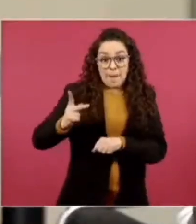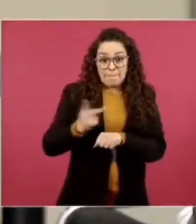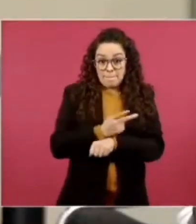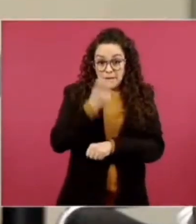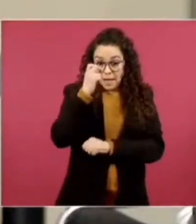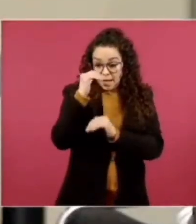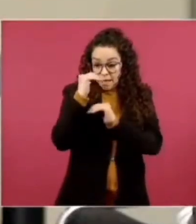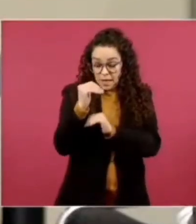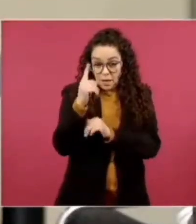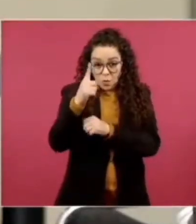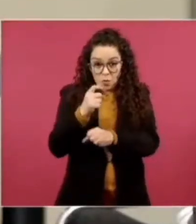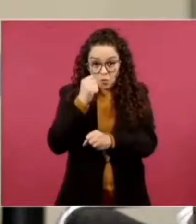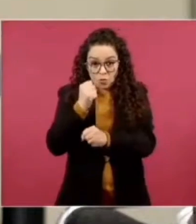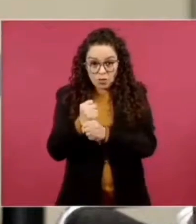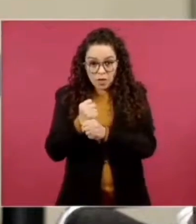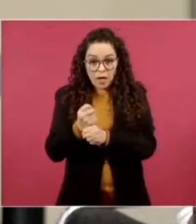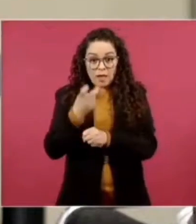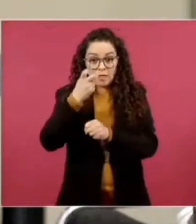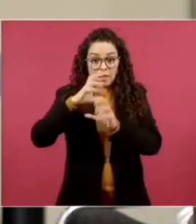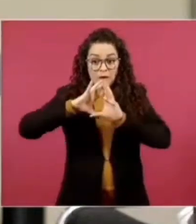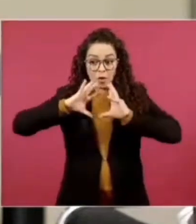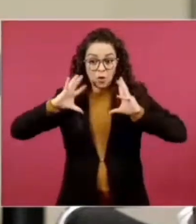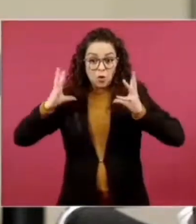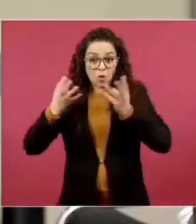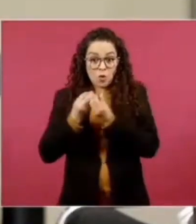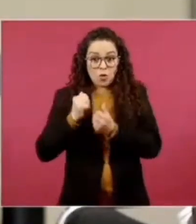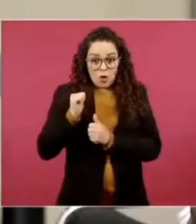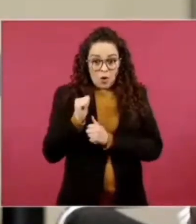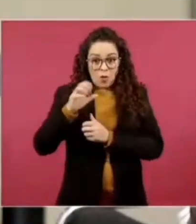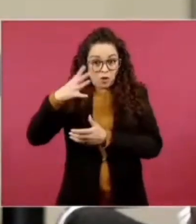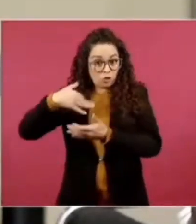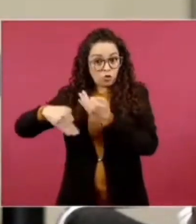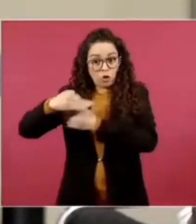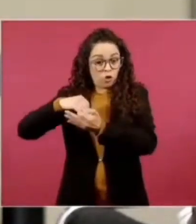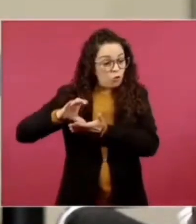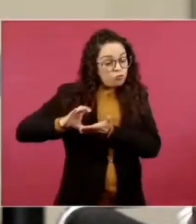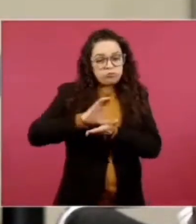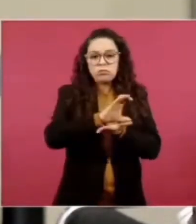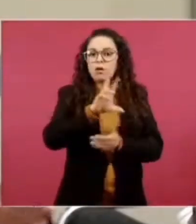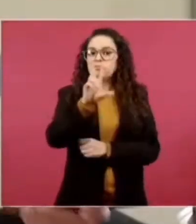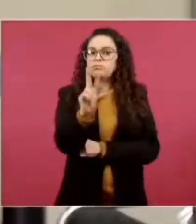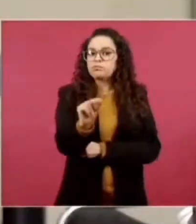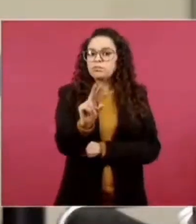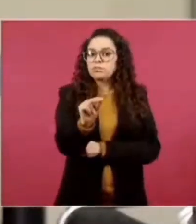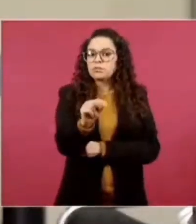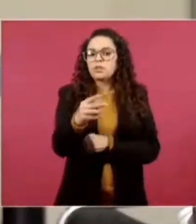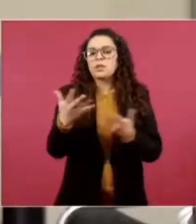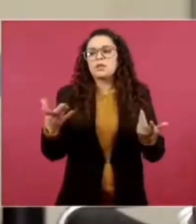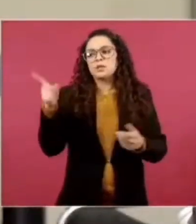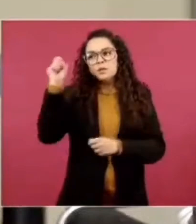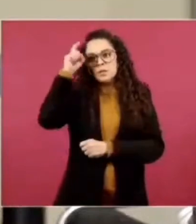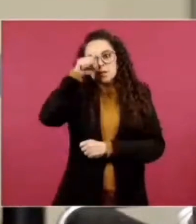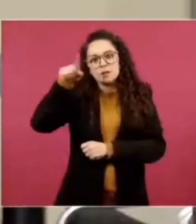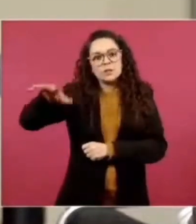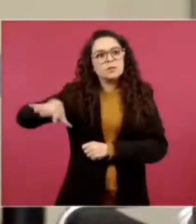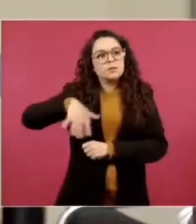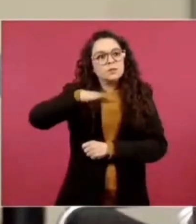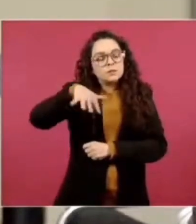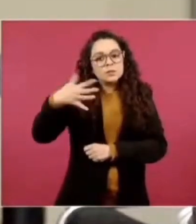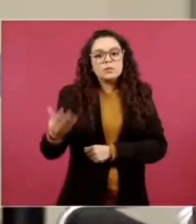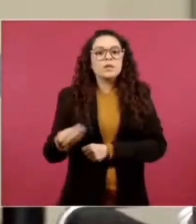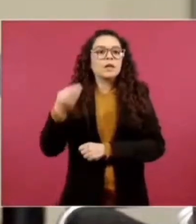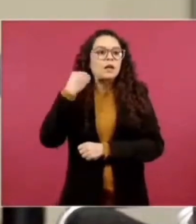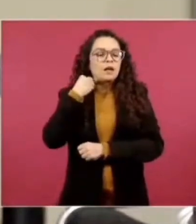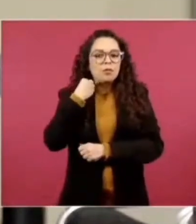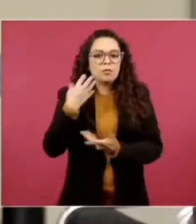ese tiempo. Además que en ese año pues ella corrió con los gastos tanto de pues buscar abogados, de papelería, de todo esto,